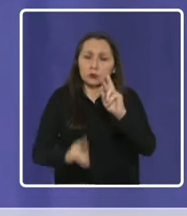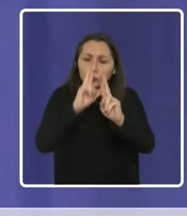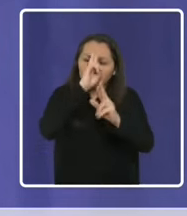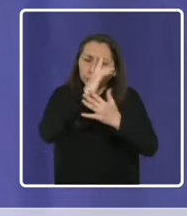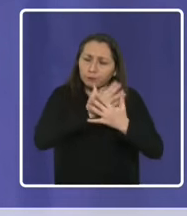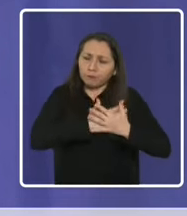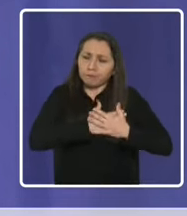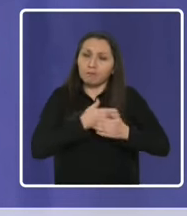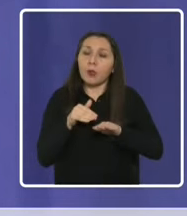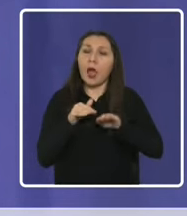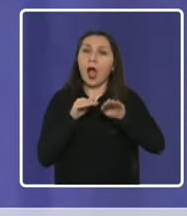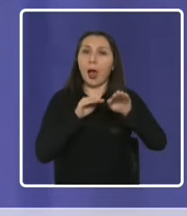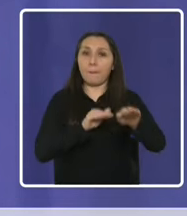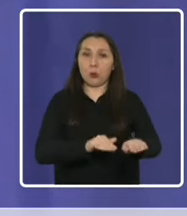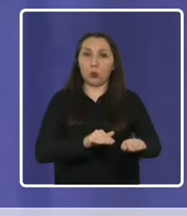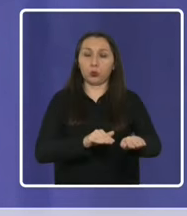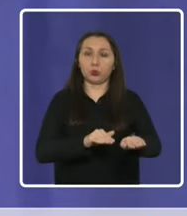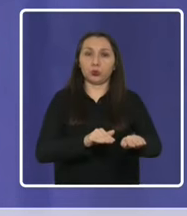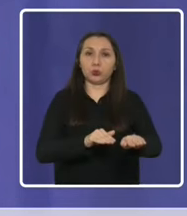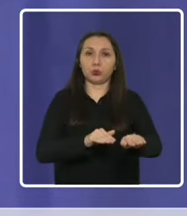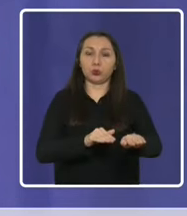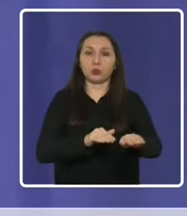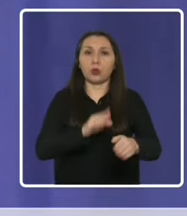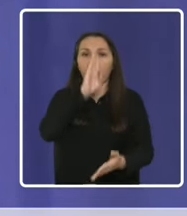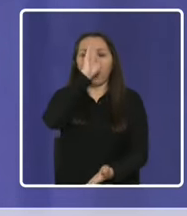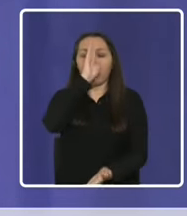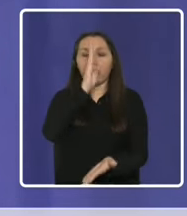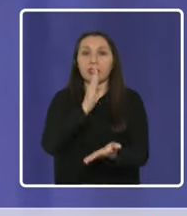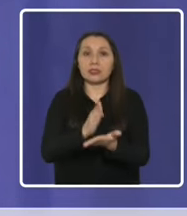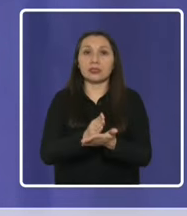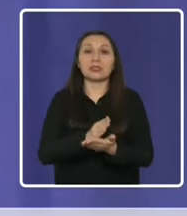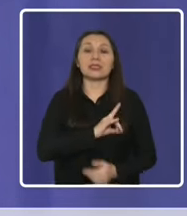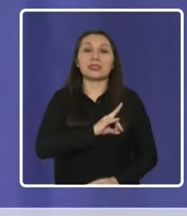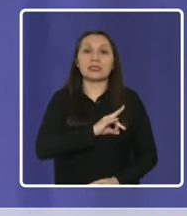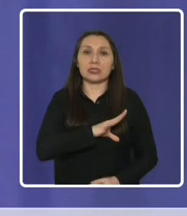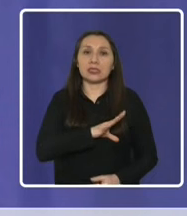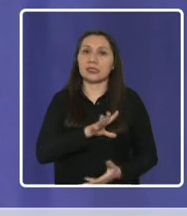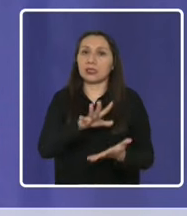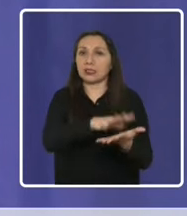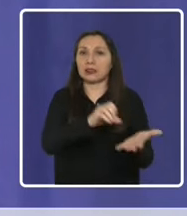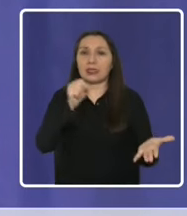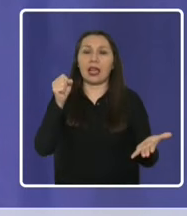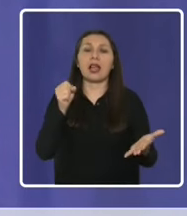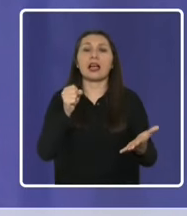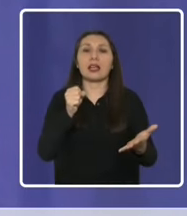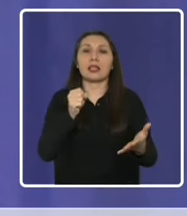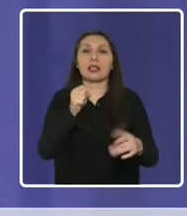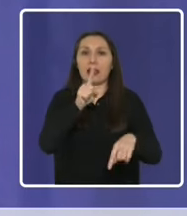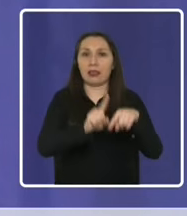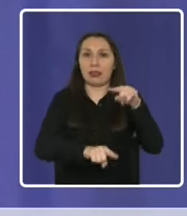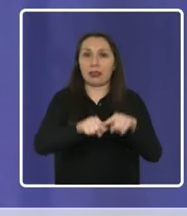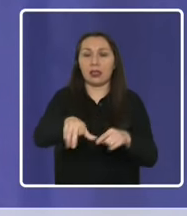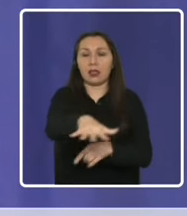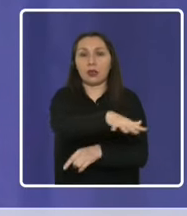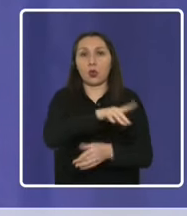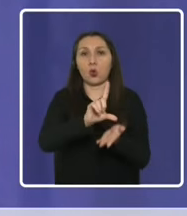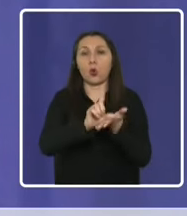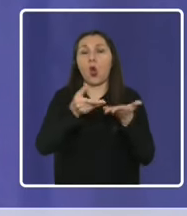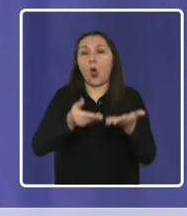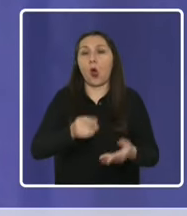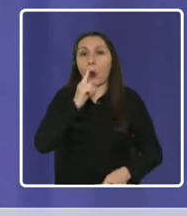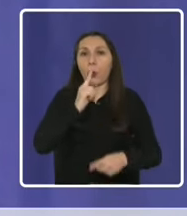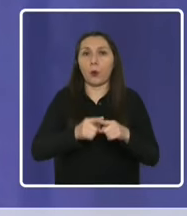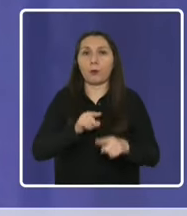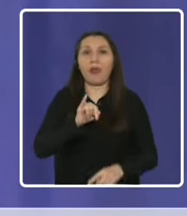mi apoyo a la decisión de Chile de expropiar parte del recinto de lo que hoy se